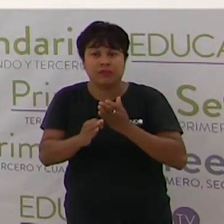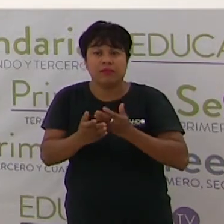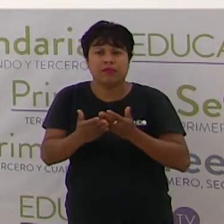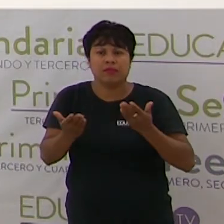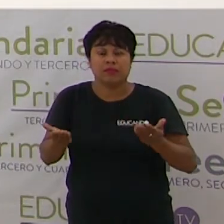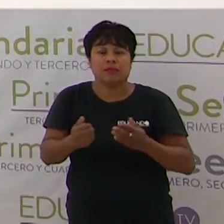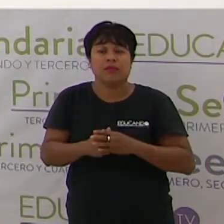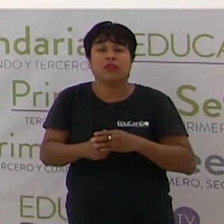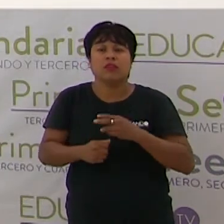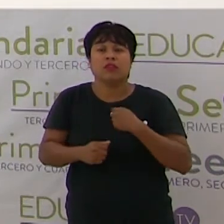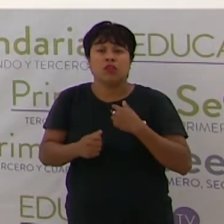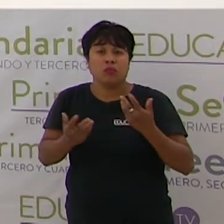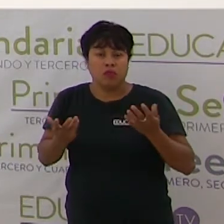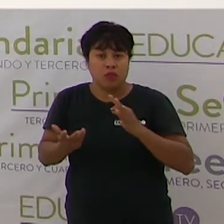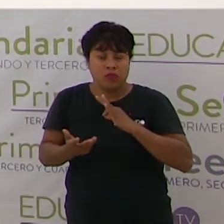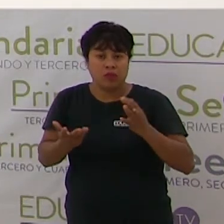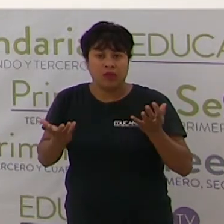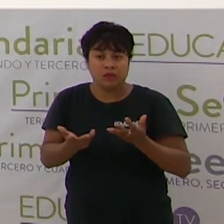con plastilina